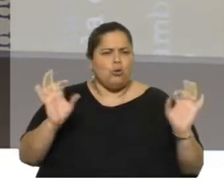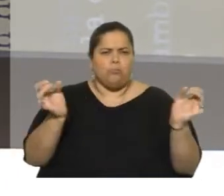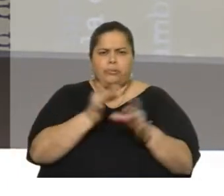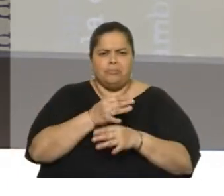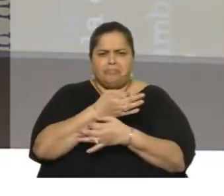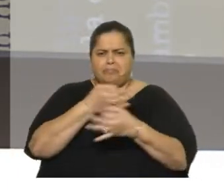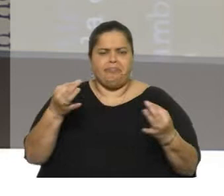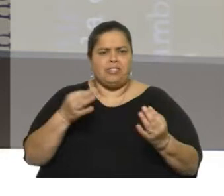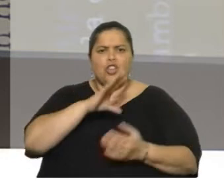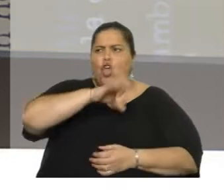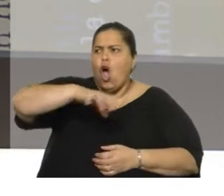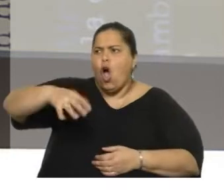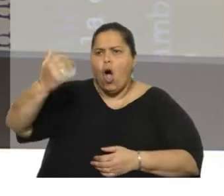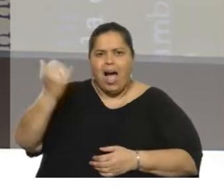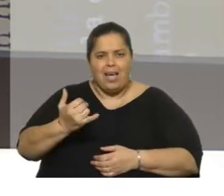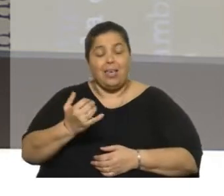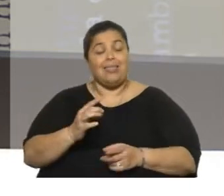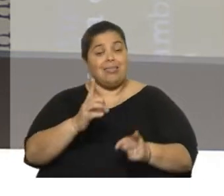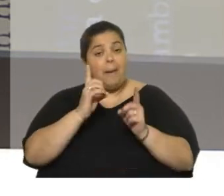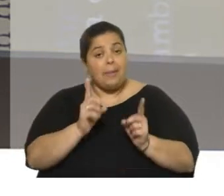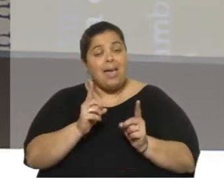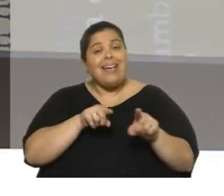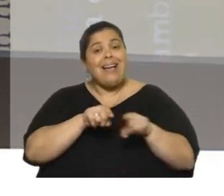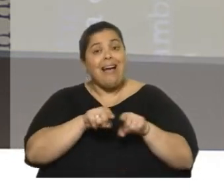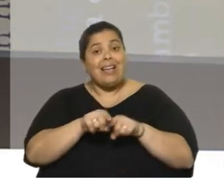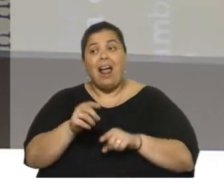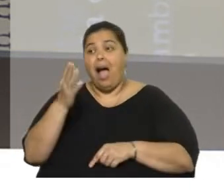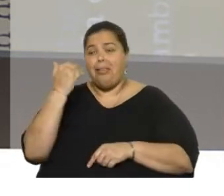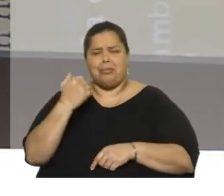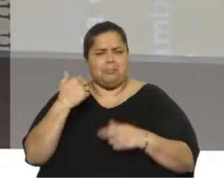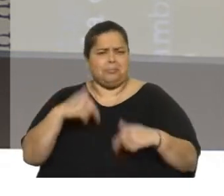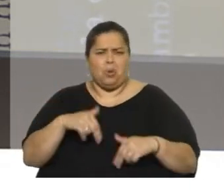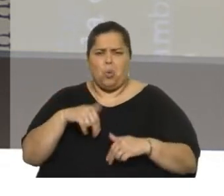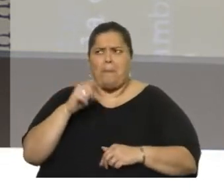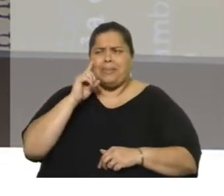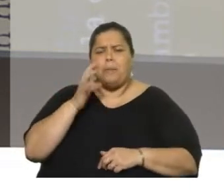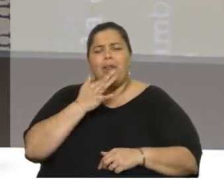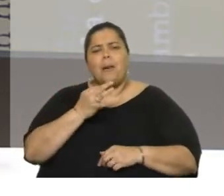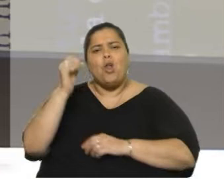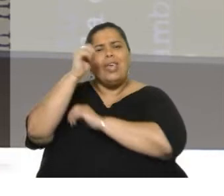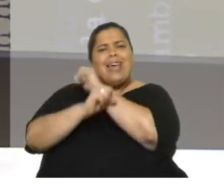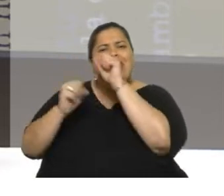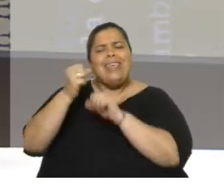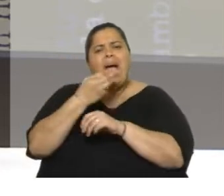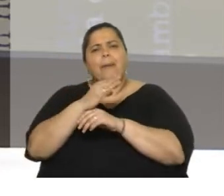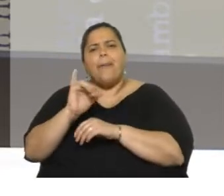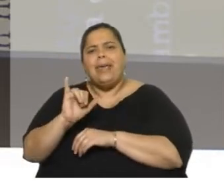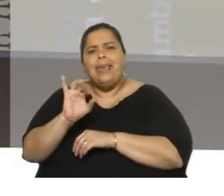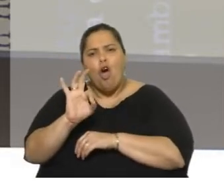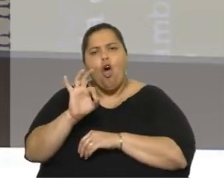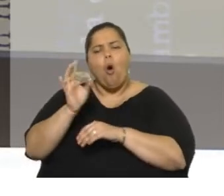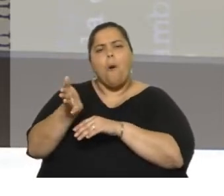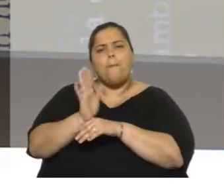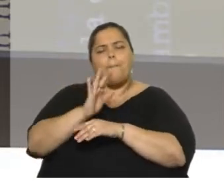estamos. Tenemos carreras que eran impensables en el Uruguay, como la ingeniería biomédica, como la logística ofertada en 2